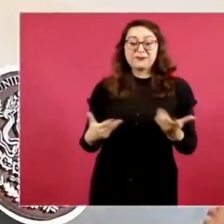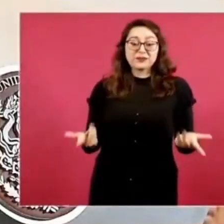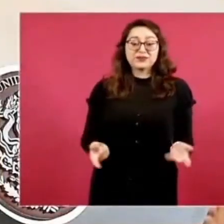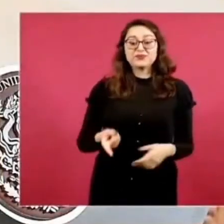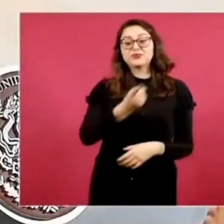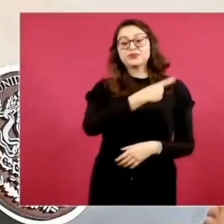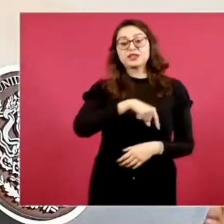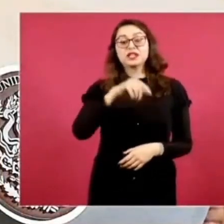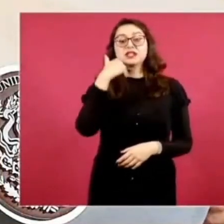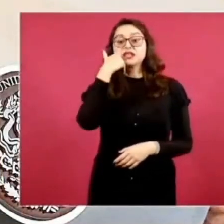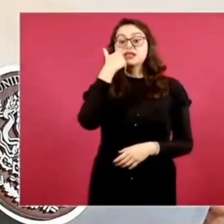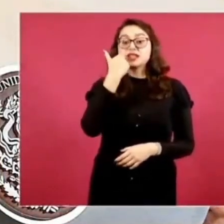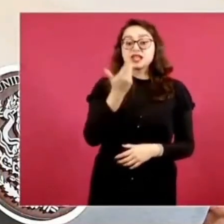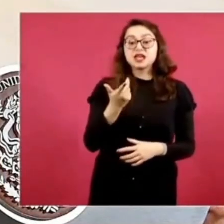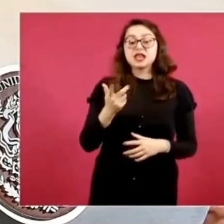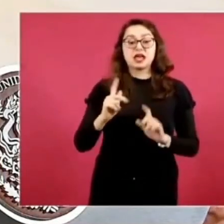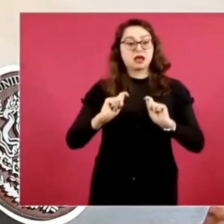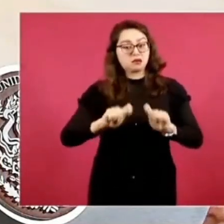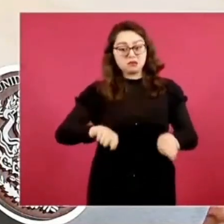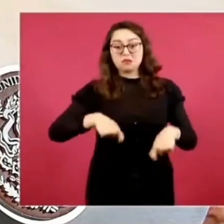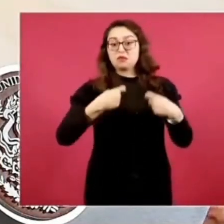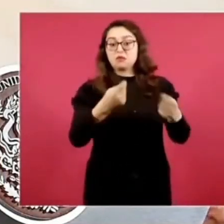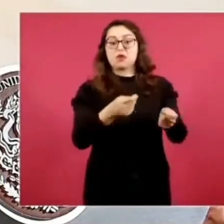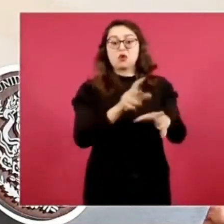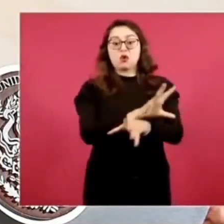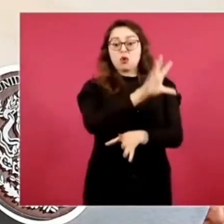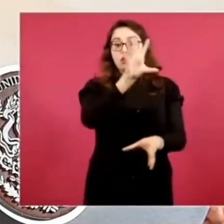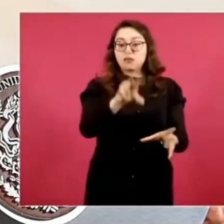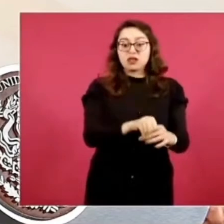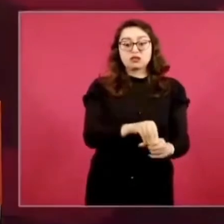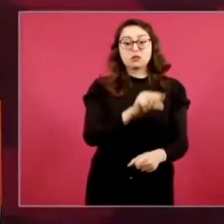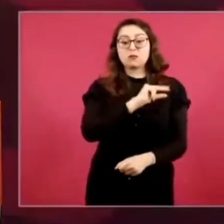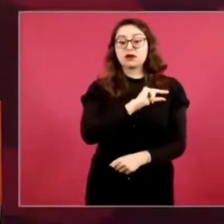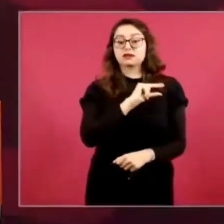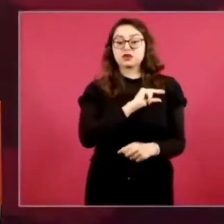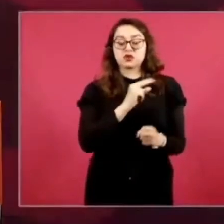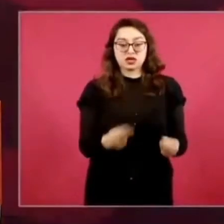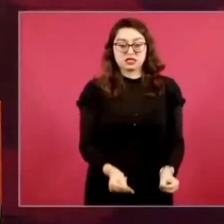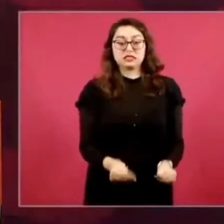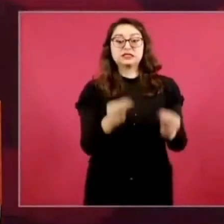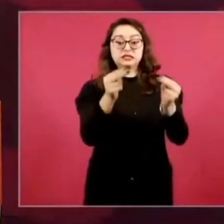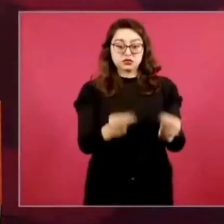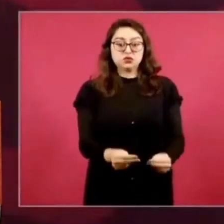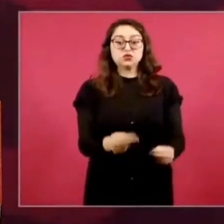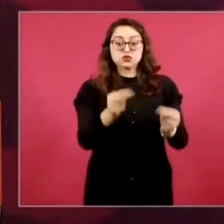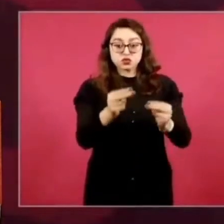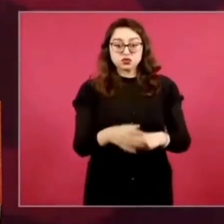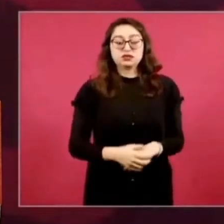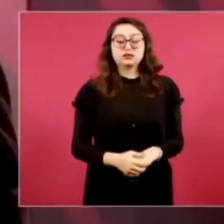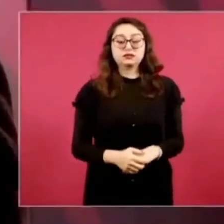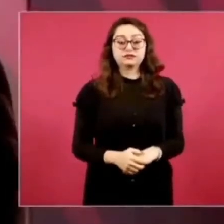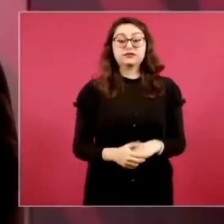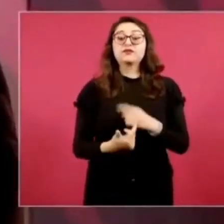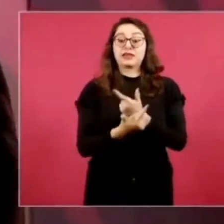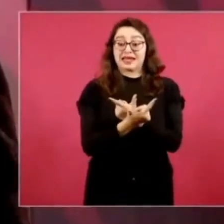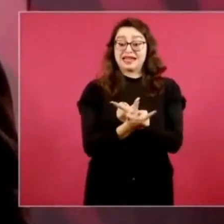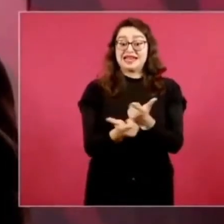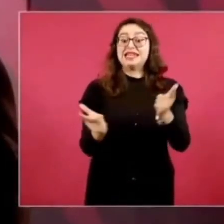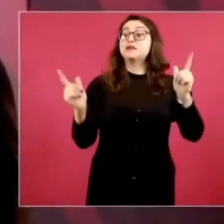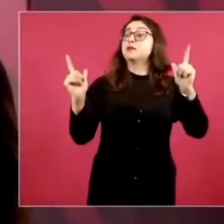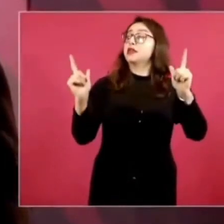quisieran que todo quedara al mercado. Quieren la libertad, pero ¿saben qué libertad